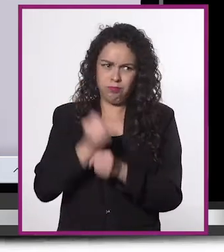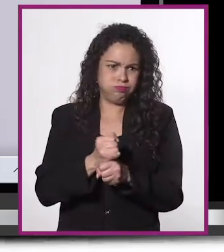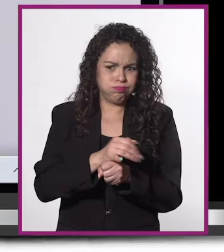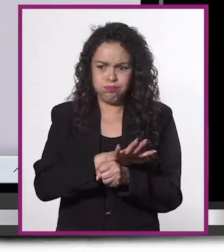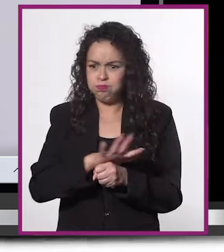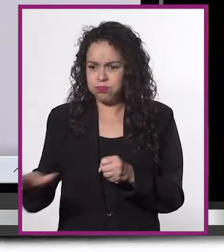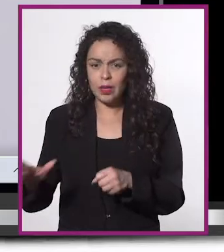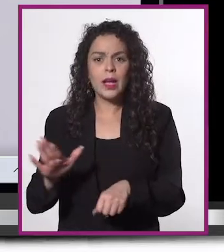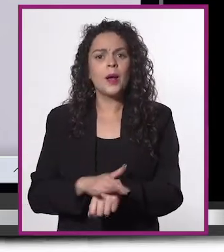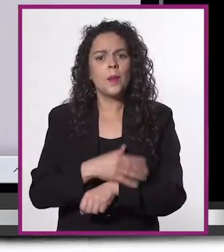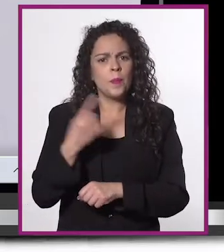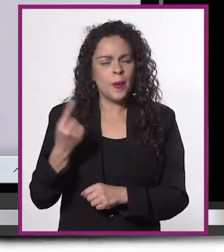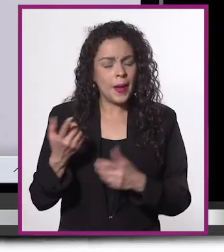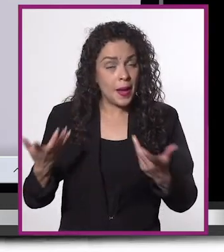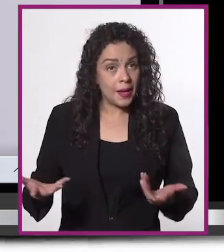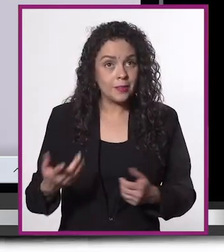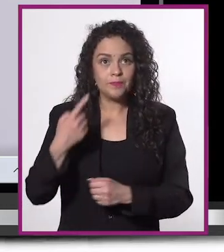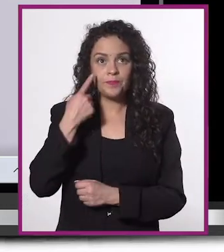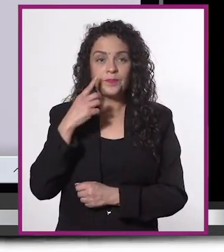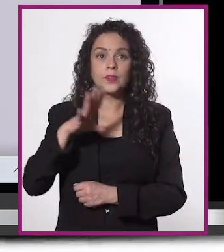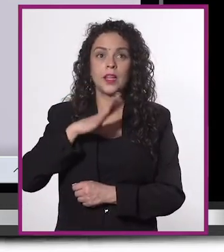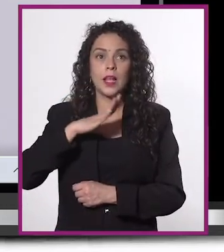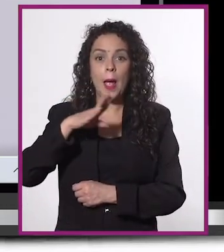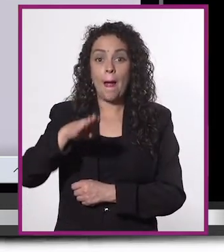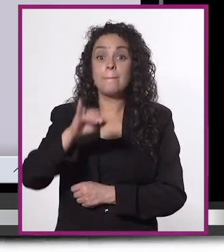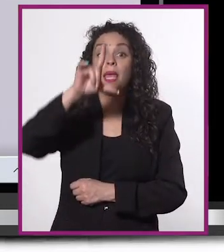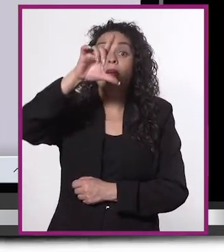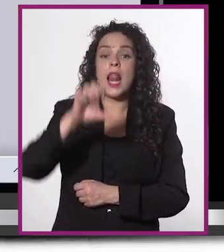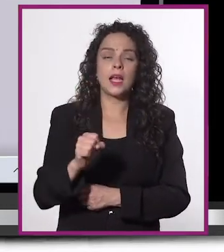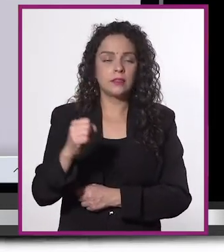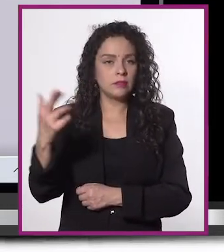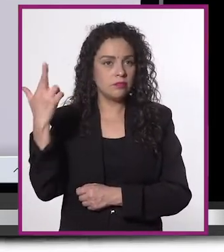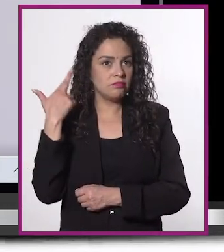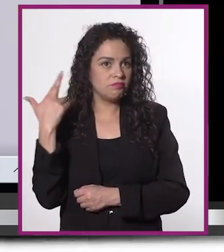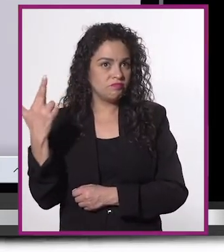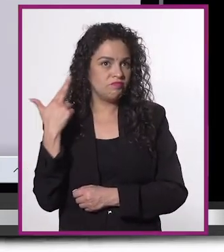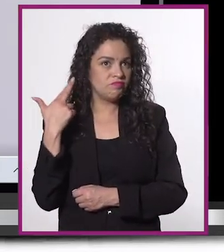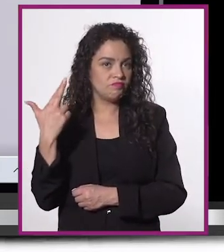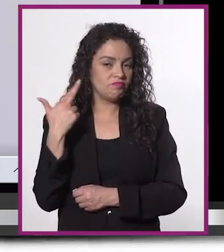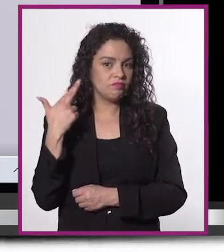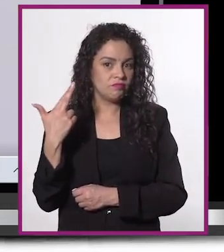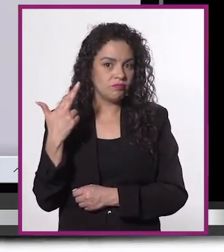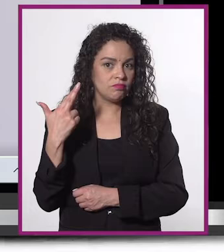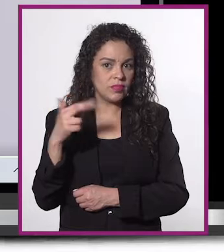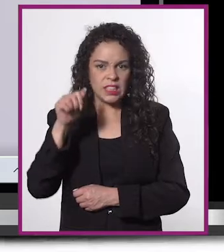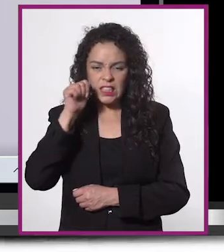porque tenemos miles de sonidos todo el tiempo que